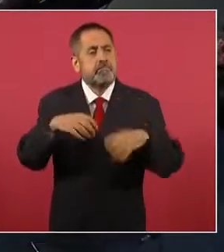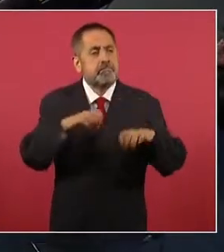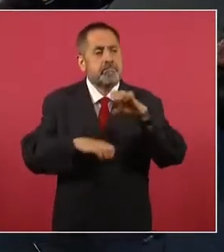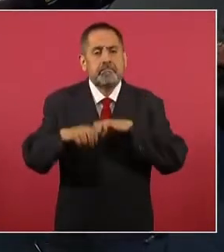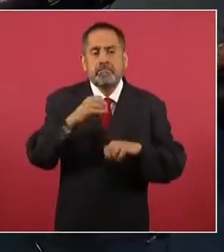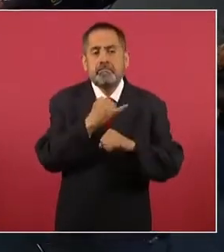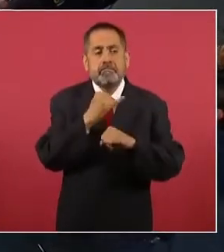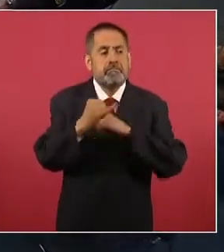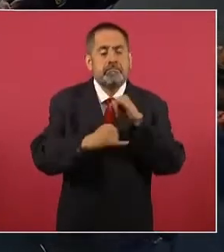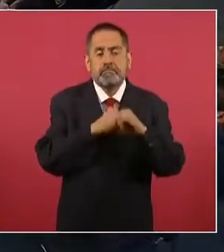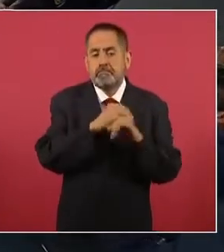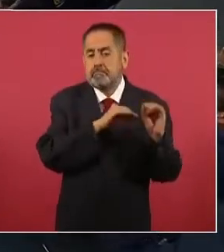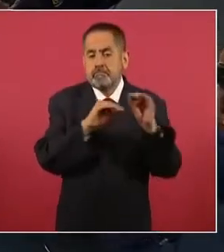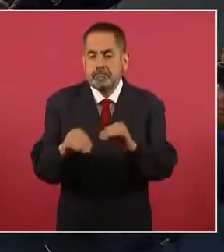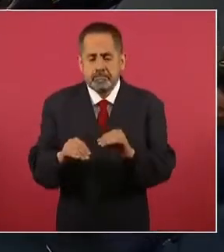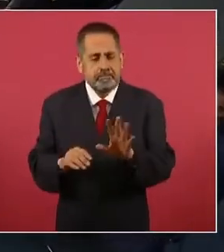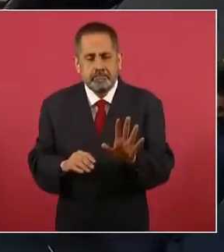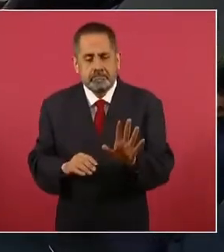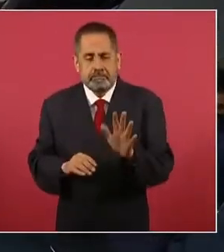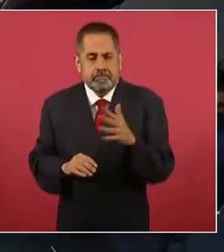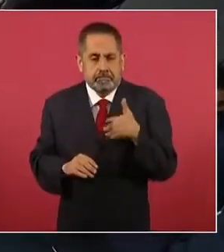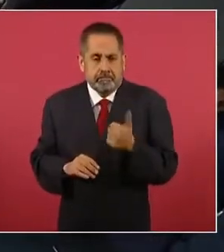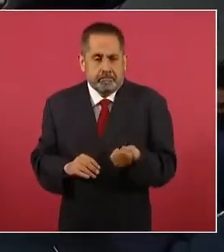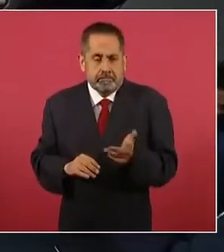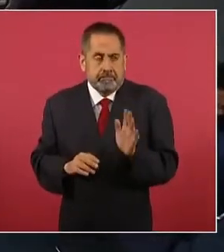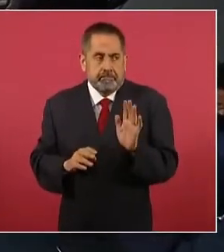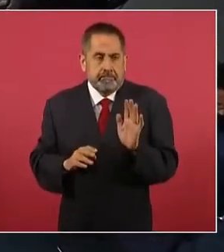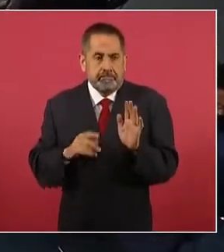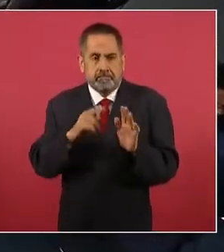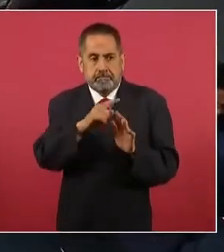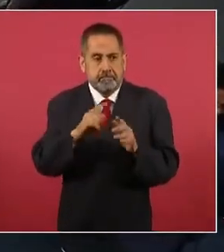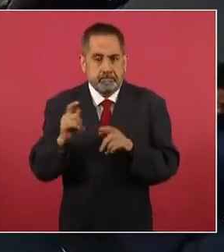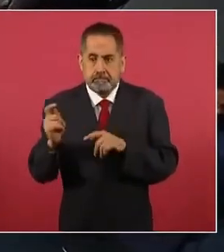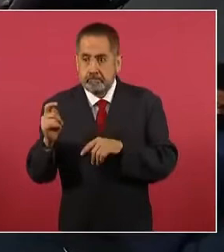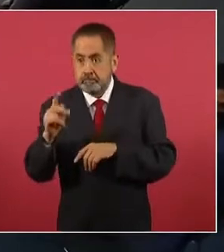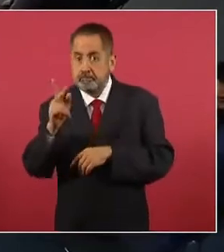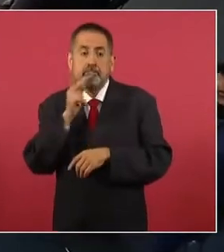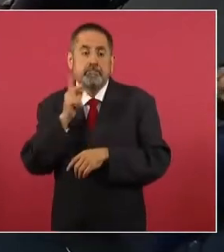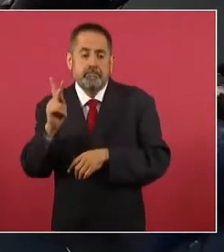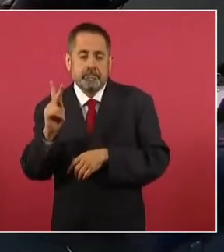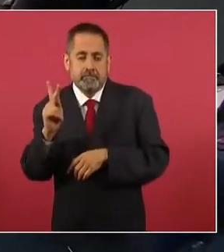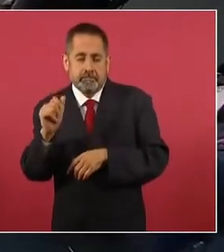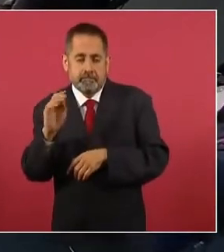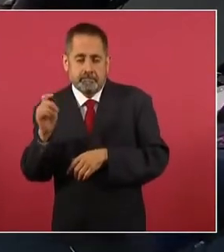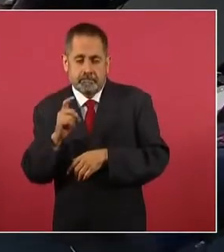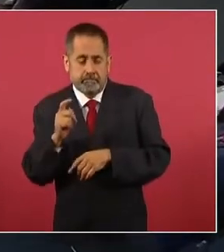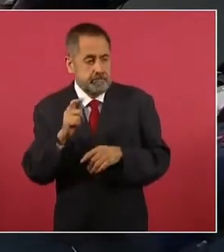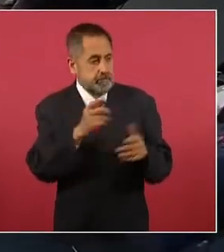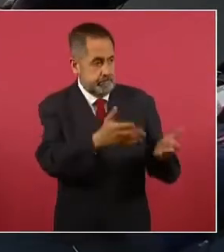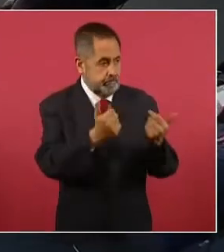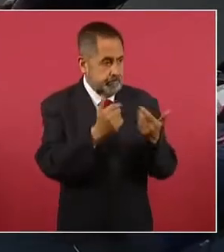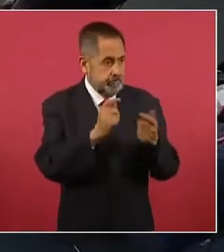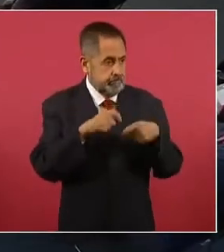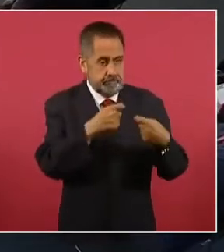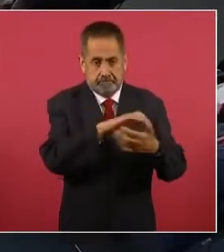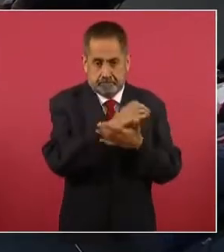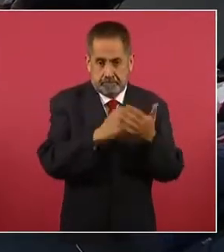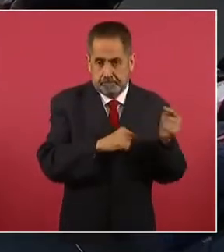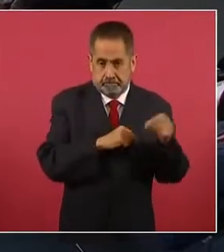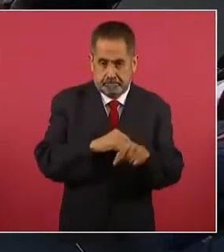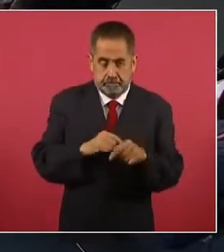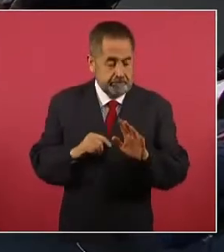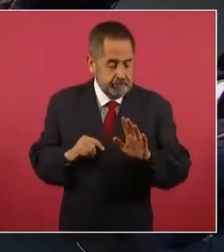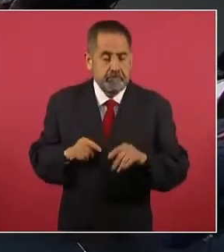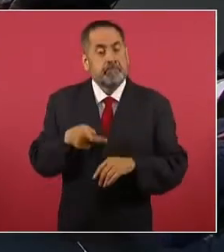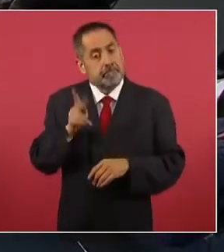transnacionales también en esto. No entiendo si sean incluso contratadas por la misma empresa estatal, pero en